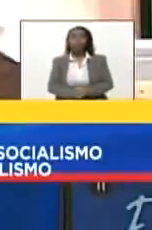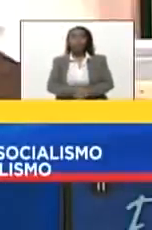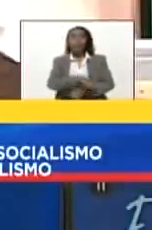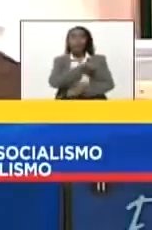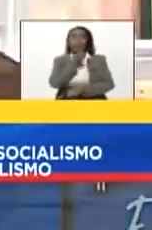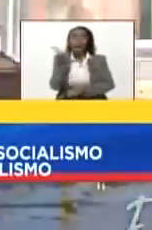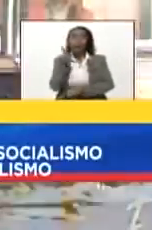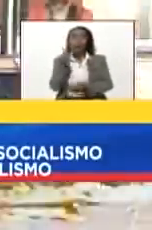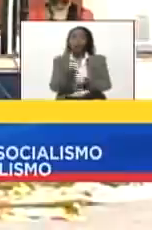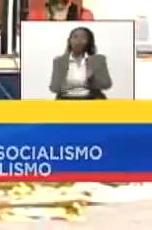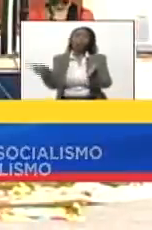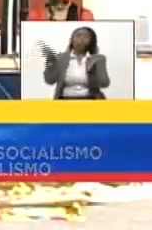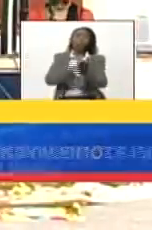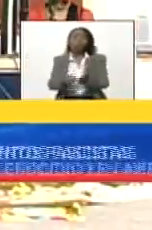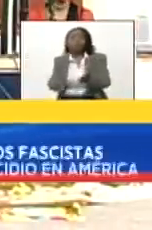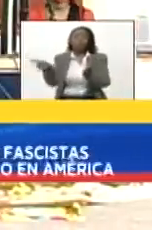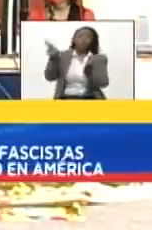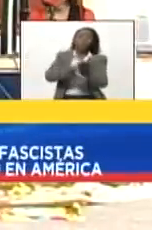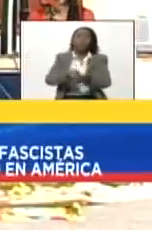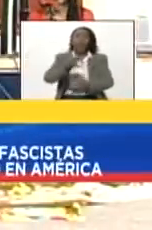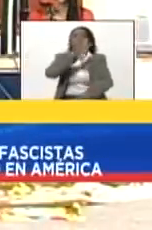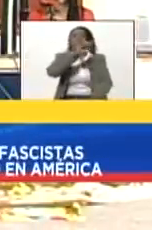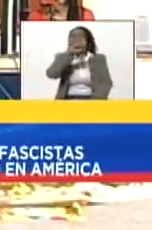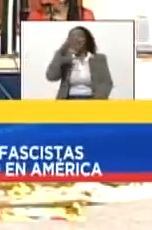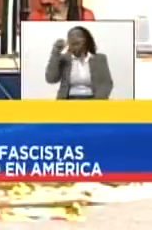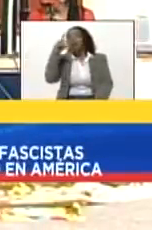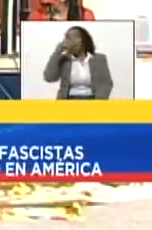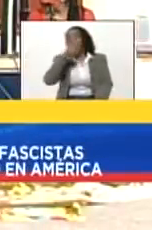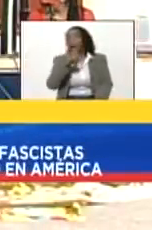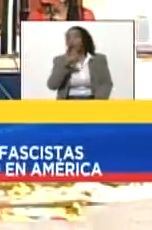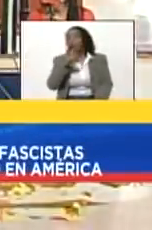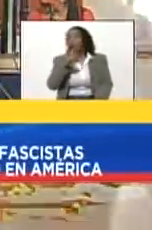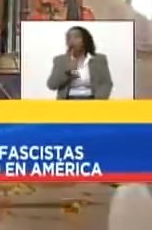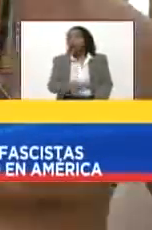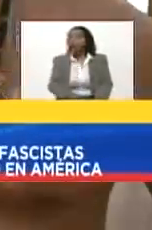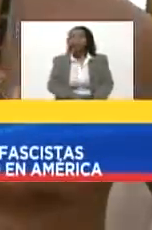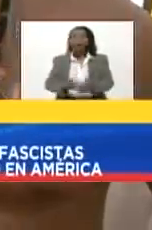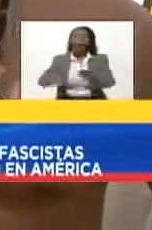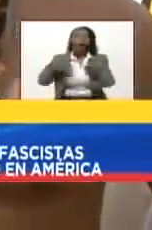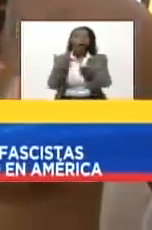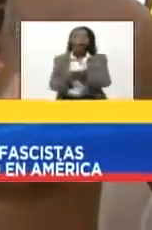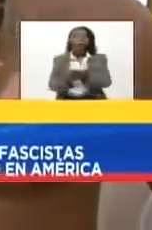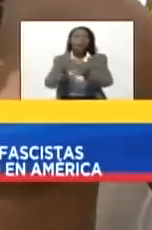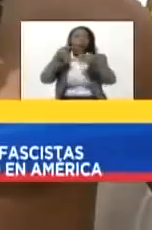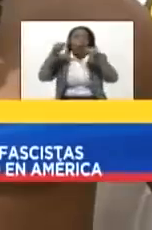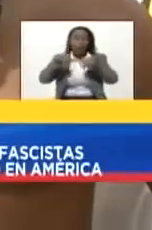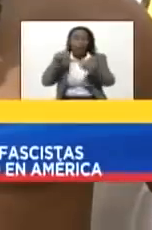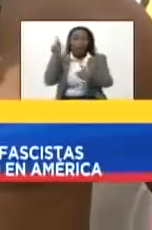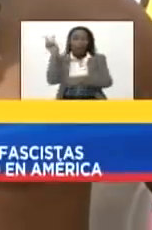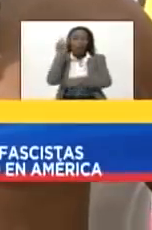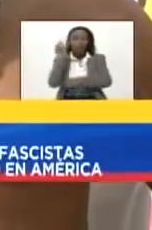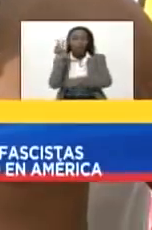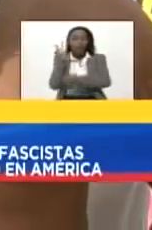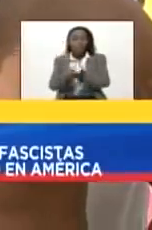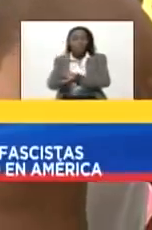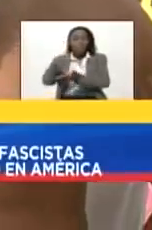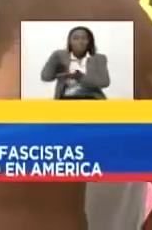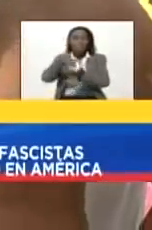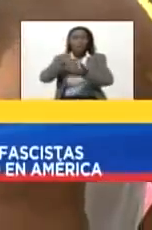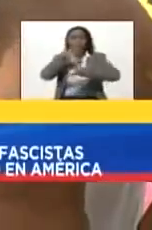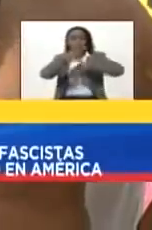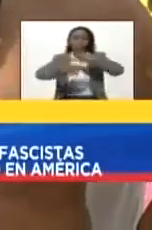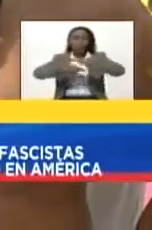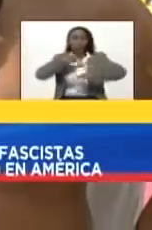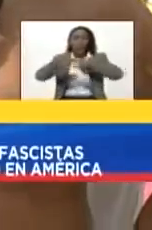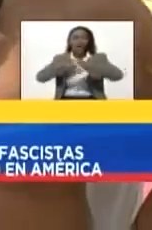Eso lo repitieron durante 500 años, hasta que desde Venezuela surgió una